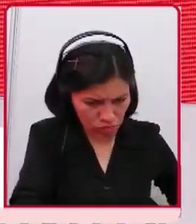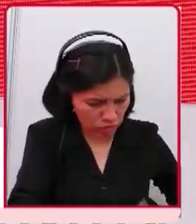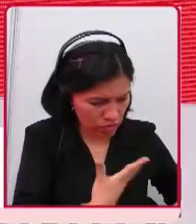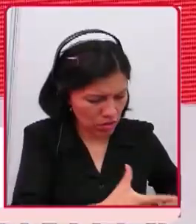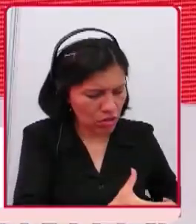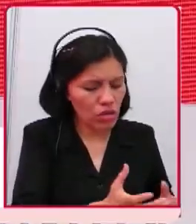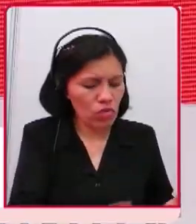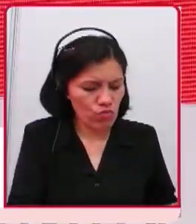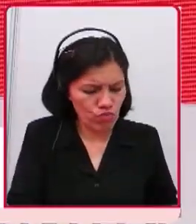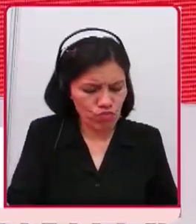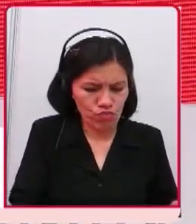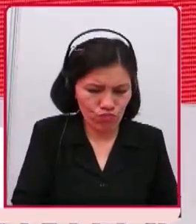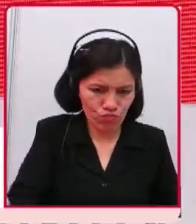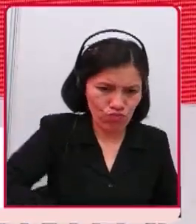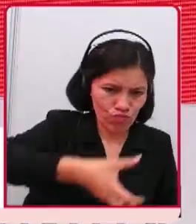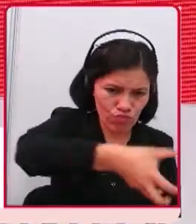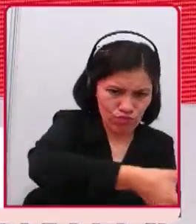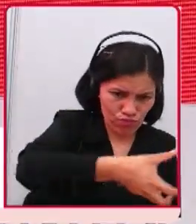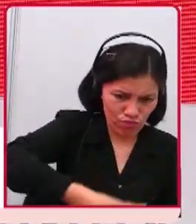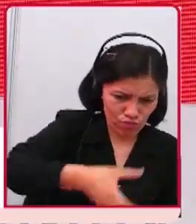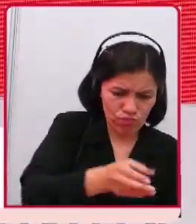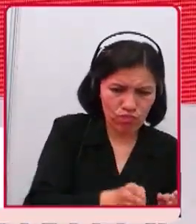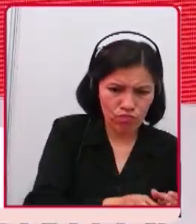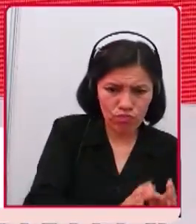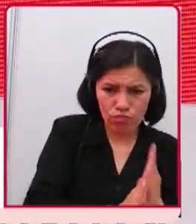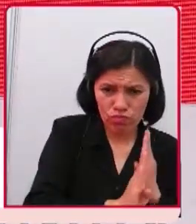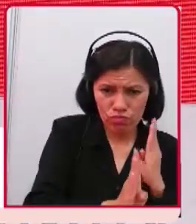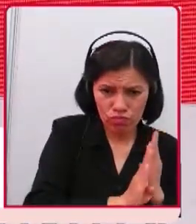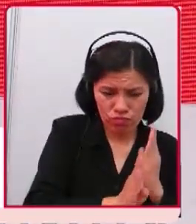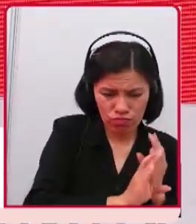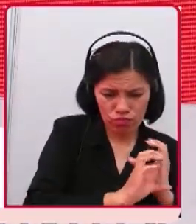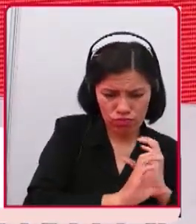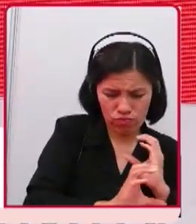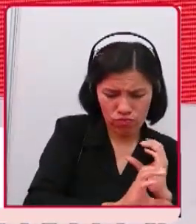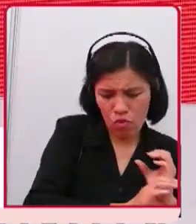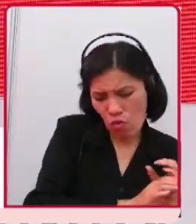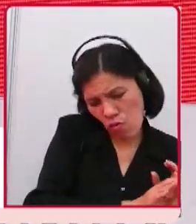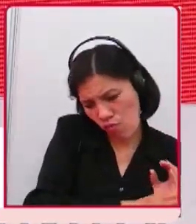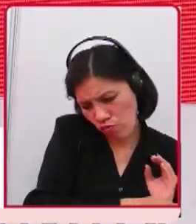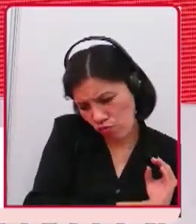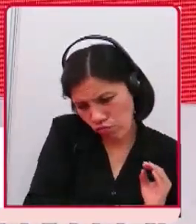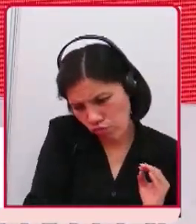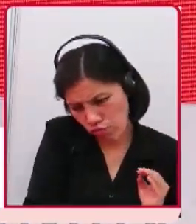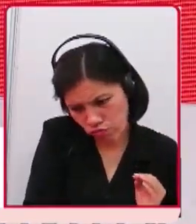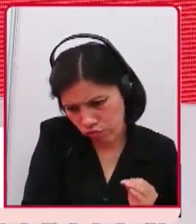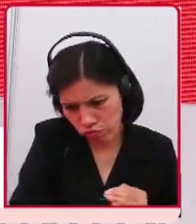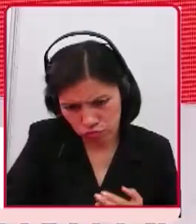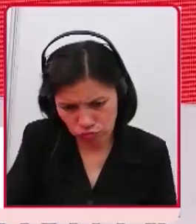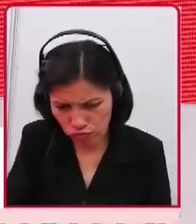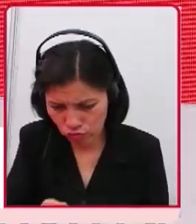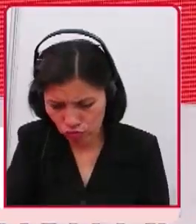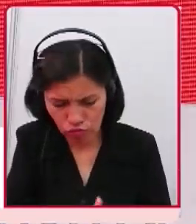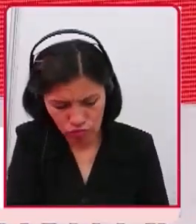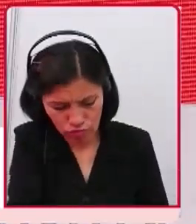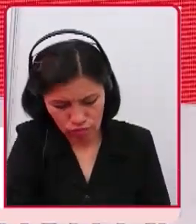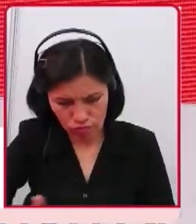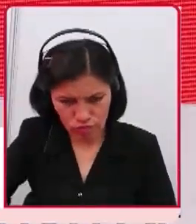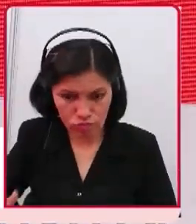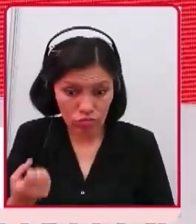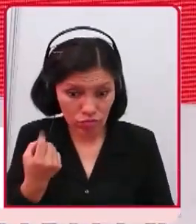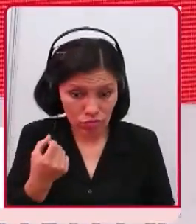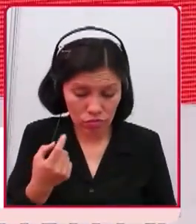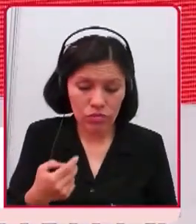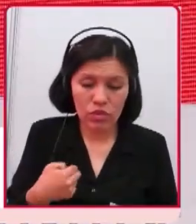camiones, de la descarga, pero no sabemos en qué momento va a llegar a ciertos puntos del proceso. En este caso tenemos esta herramienta que está implementada